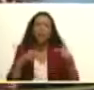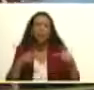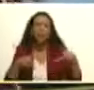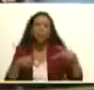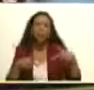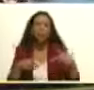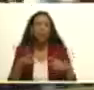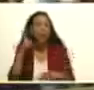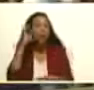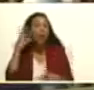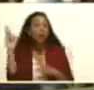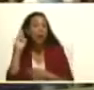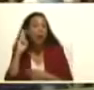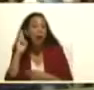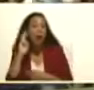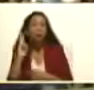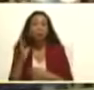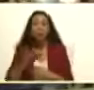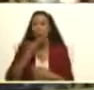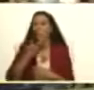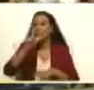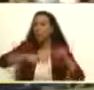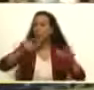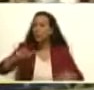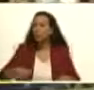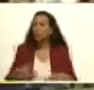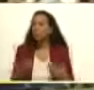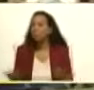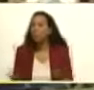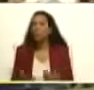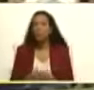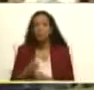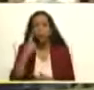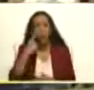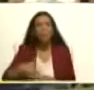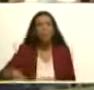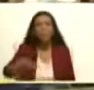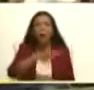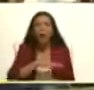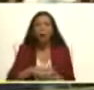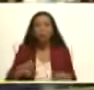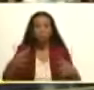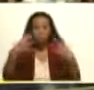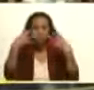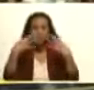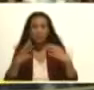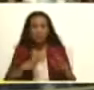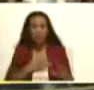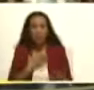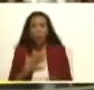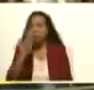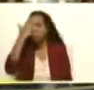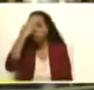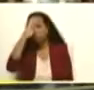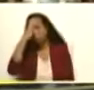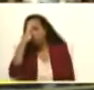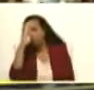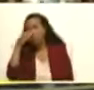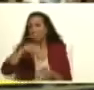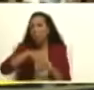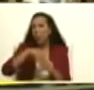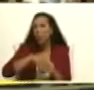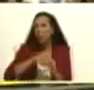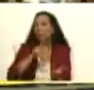están oyendo en la radio, en algún lugar de Venezuela, y usted todavía no se ha decidido